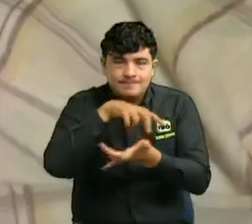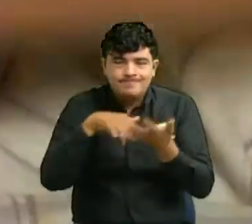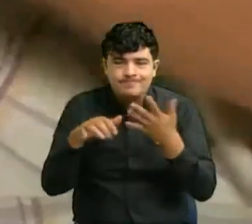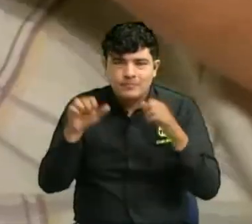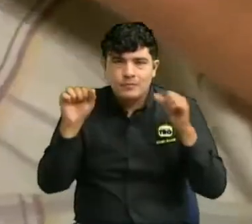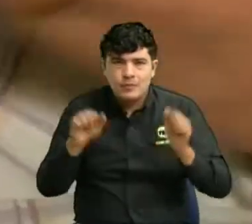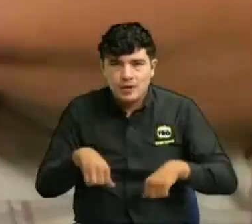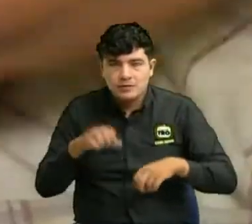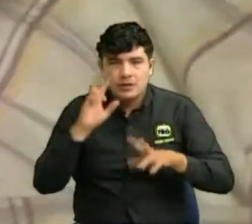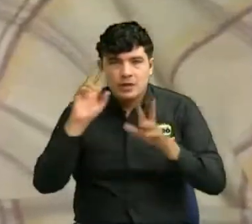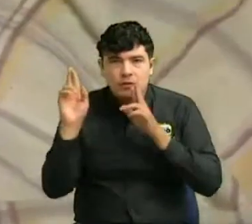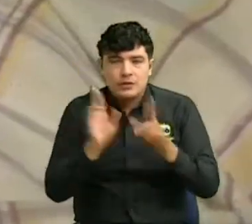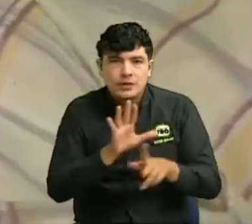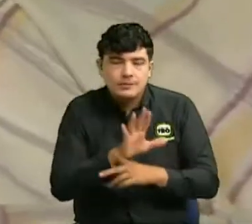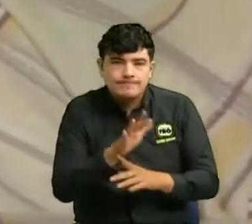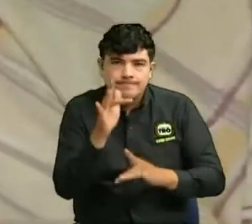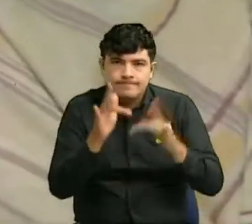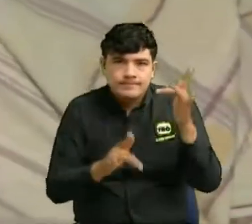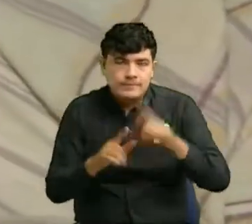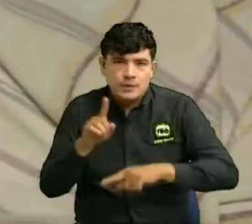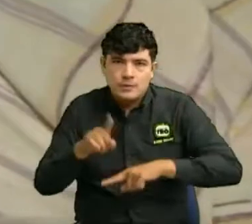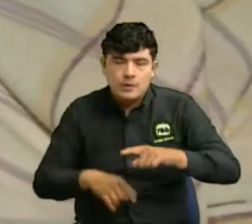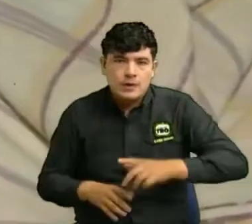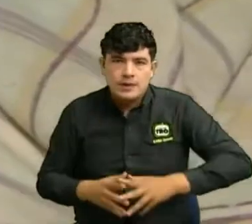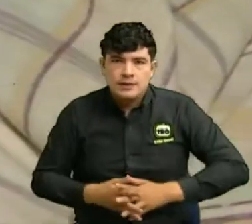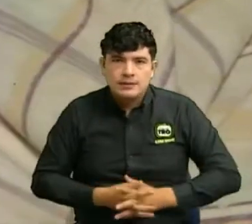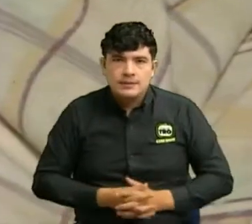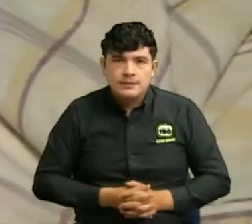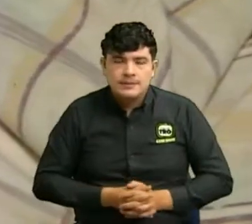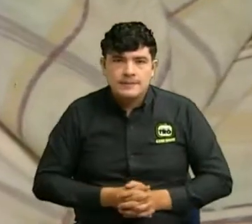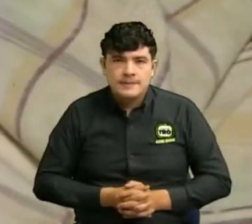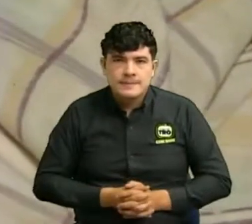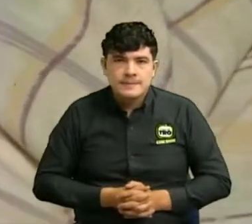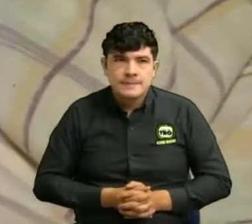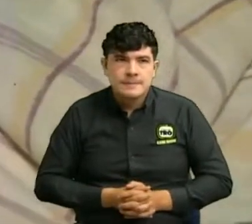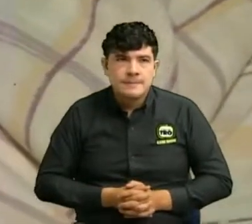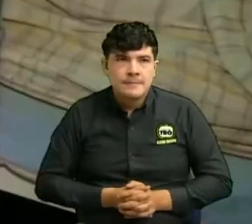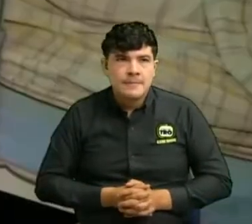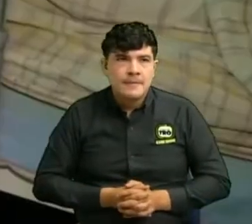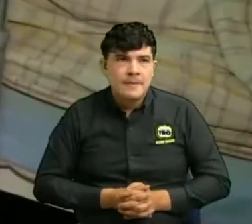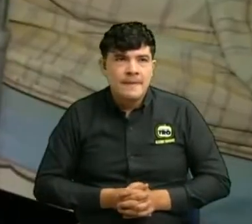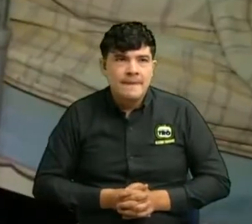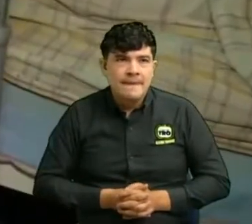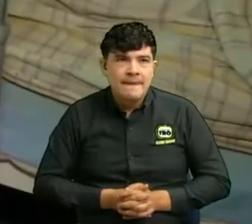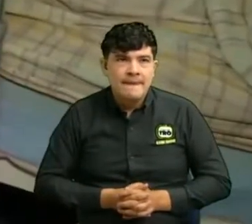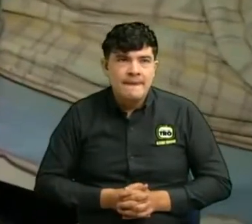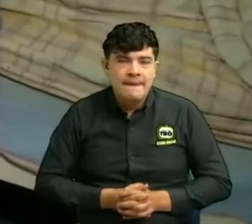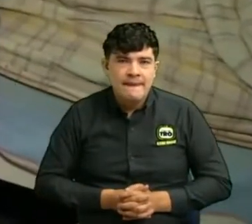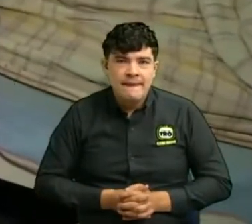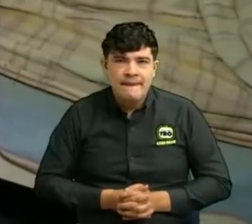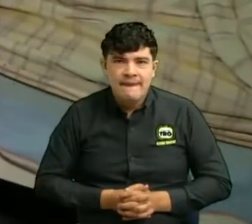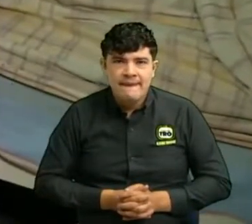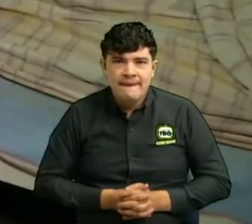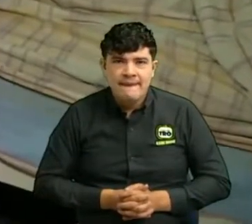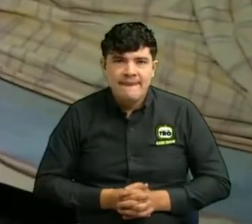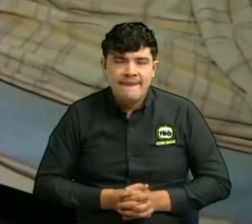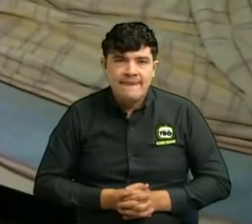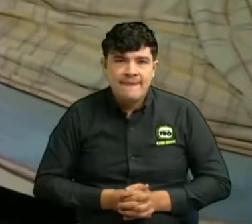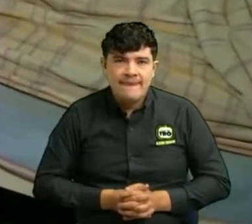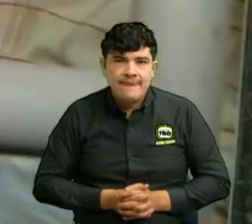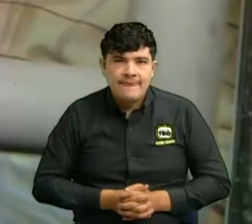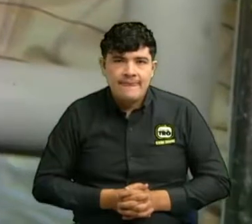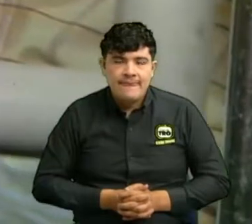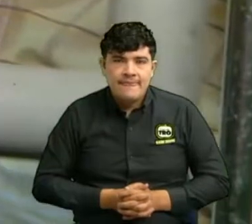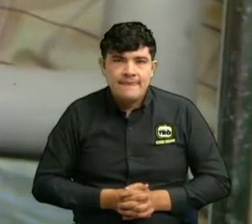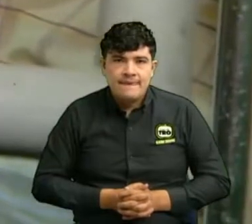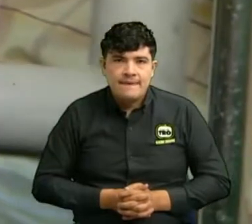hablar entonces de que sería incompatible ese pago de la pensión de invalidez a cargo de Colpensiones y lo que